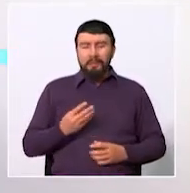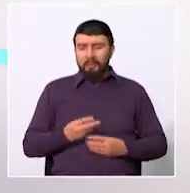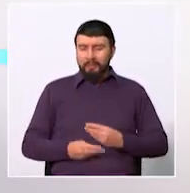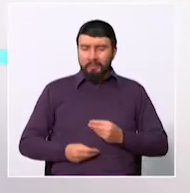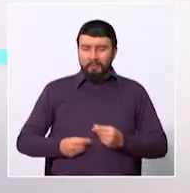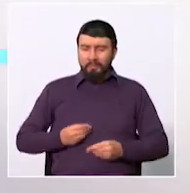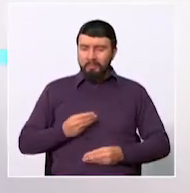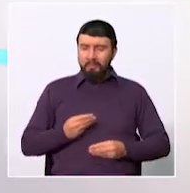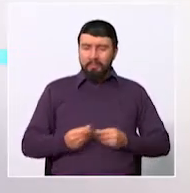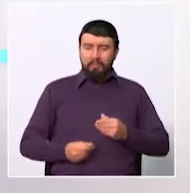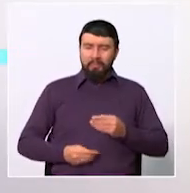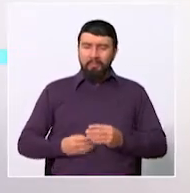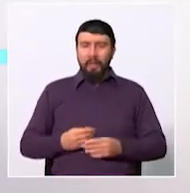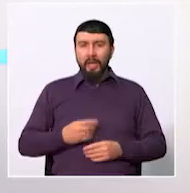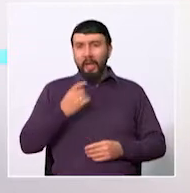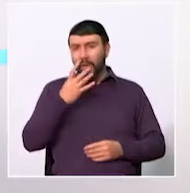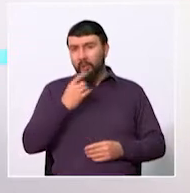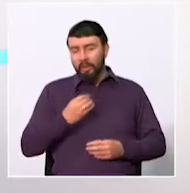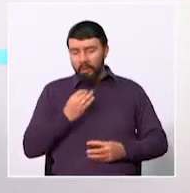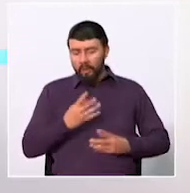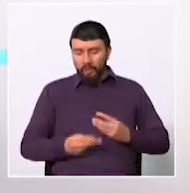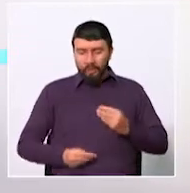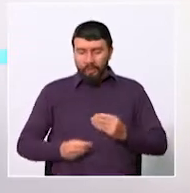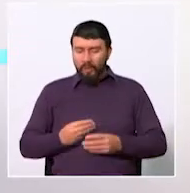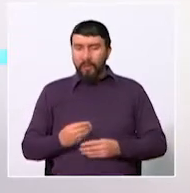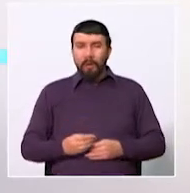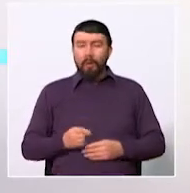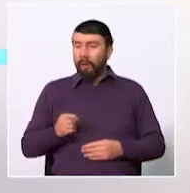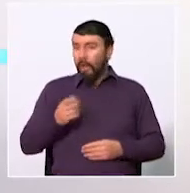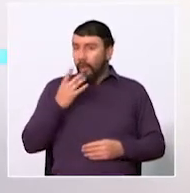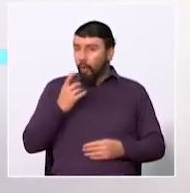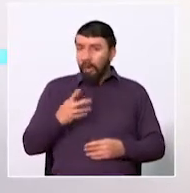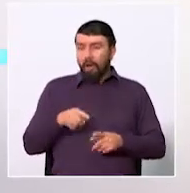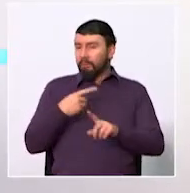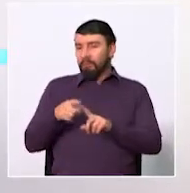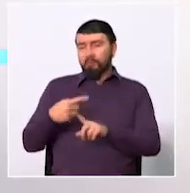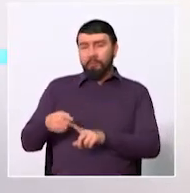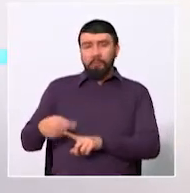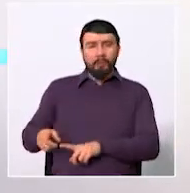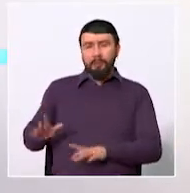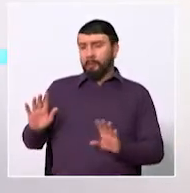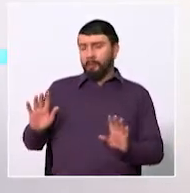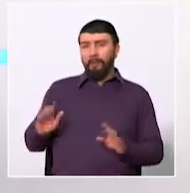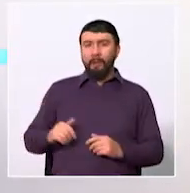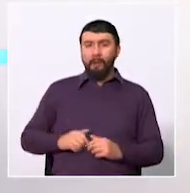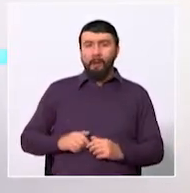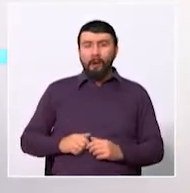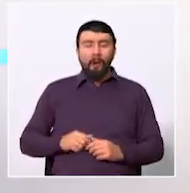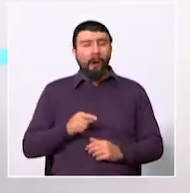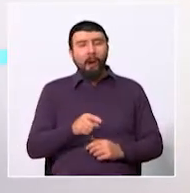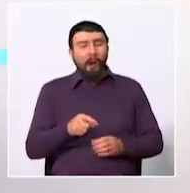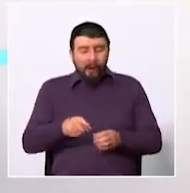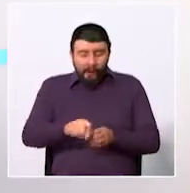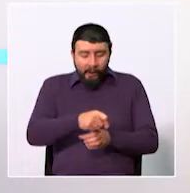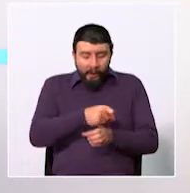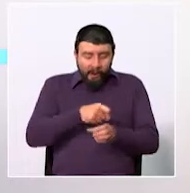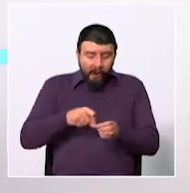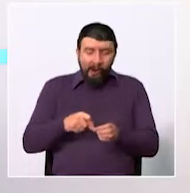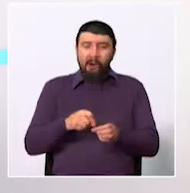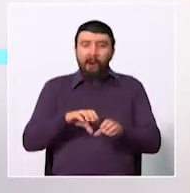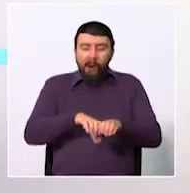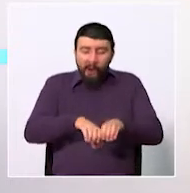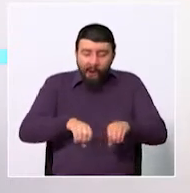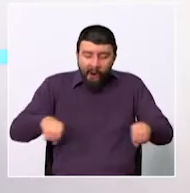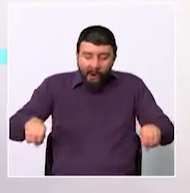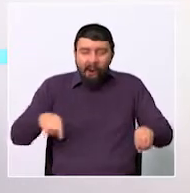intestino le afecta muchísimo azúcar es todo lo que tenga azúcar los enlatados y embutidos eso es